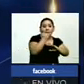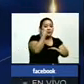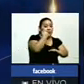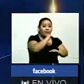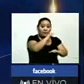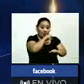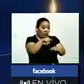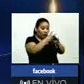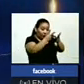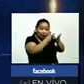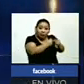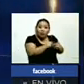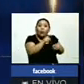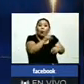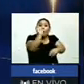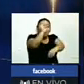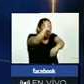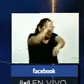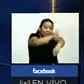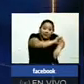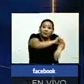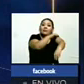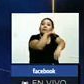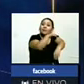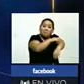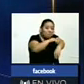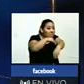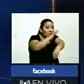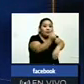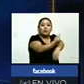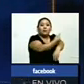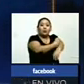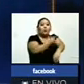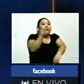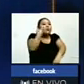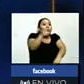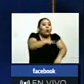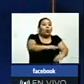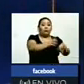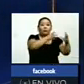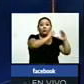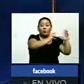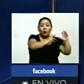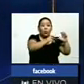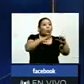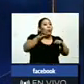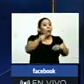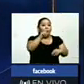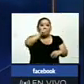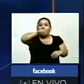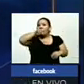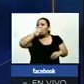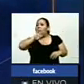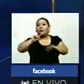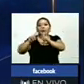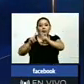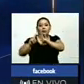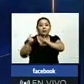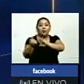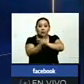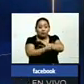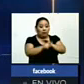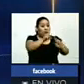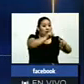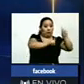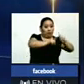se contabilizan por la picadura de este transmisor. Solo en Sonsonate se han atendido más de 1,046 casos. En